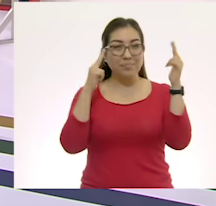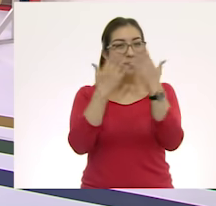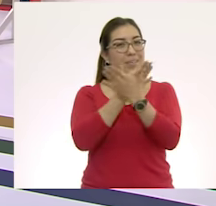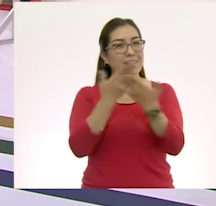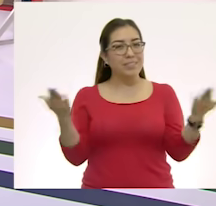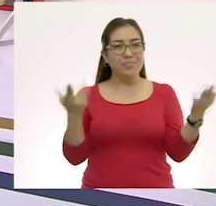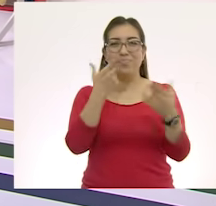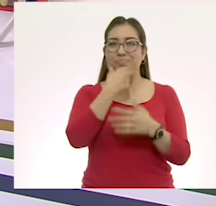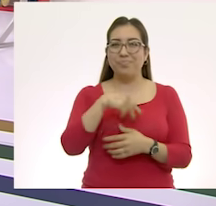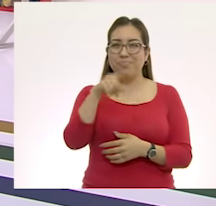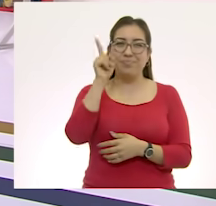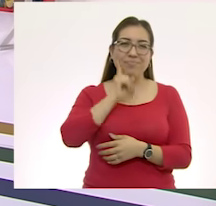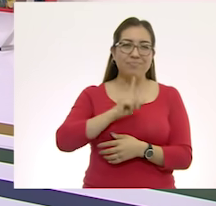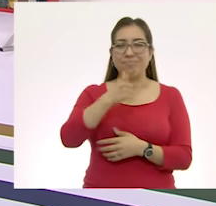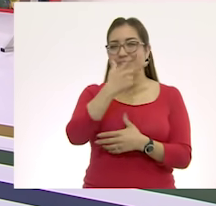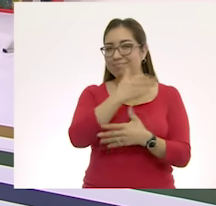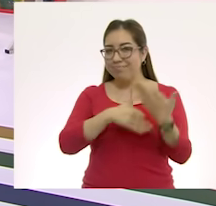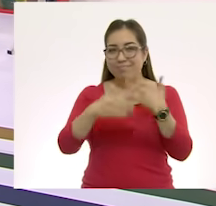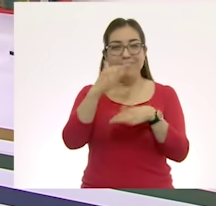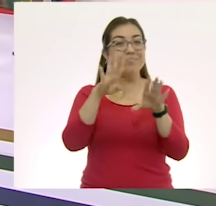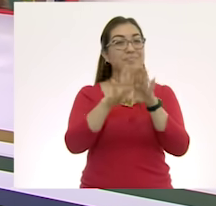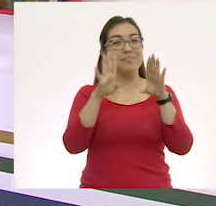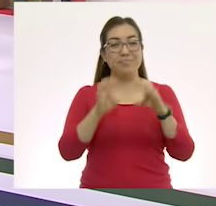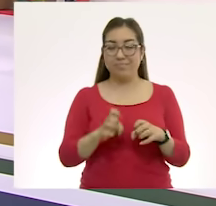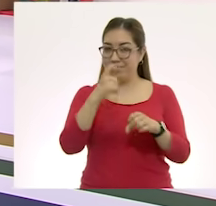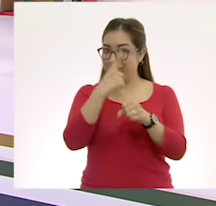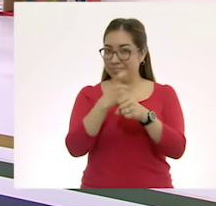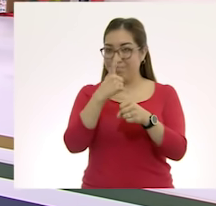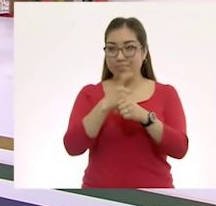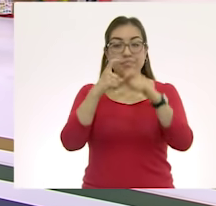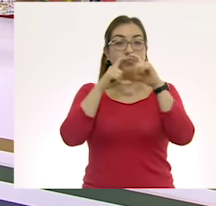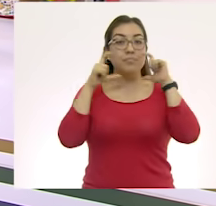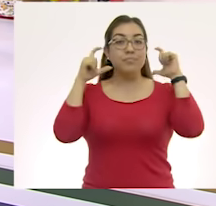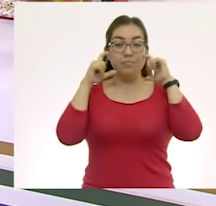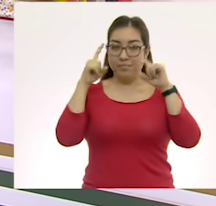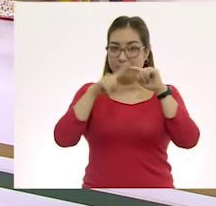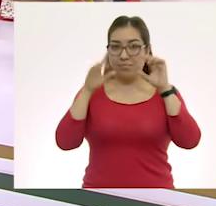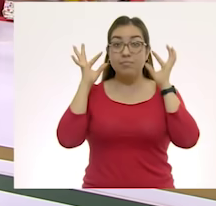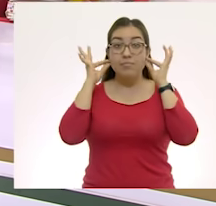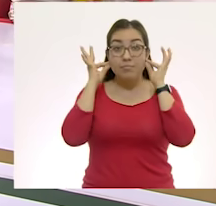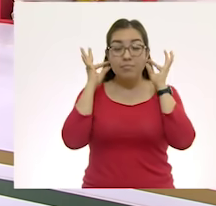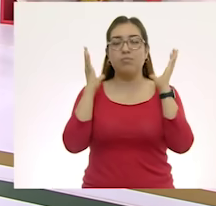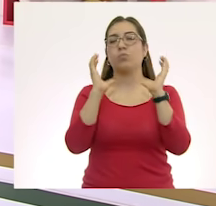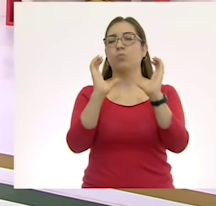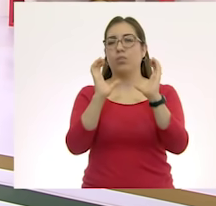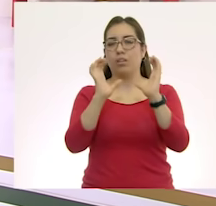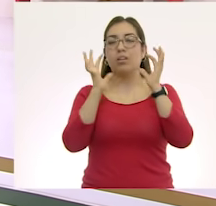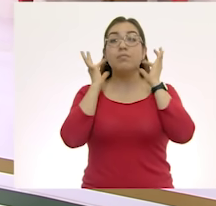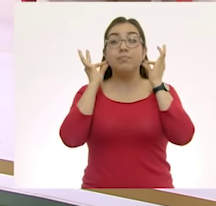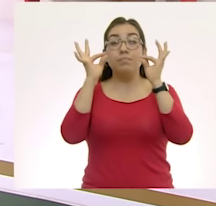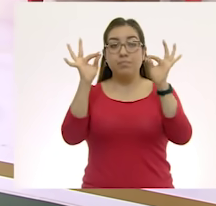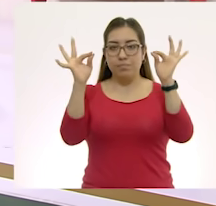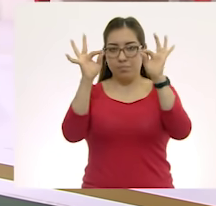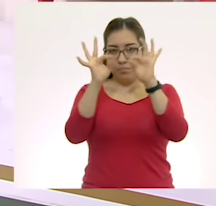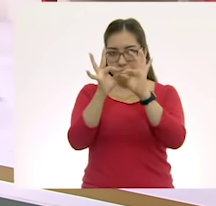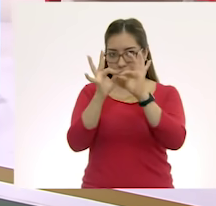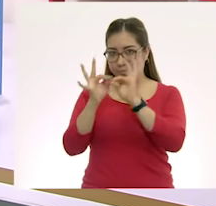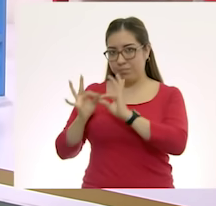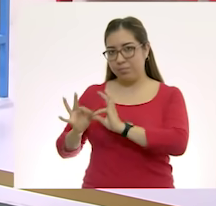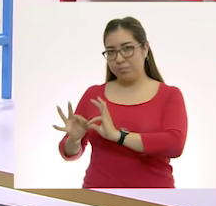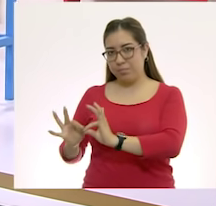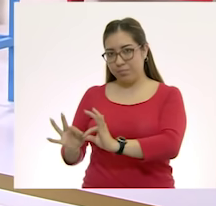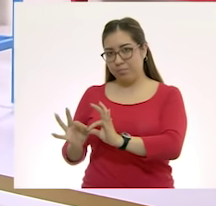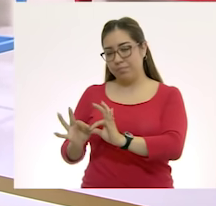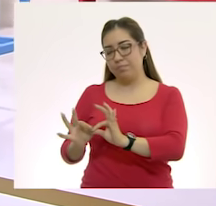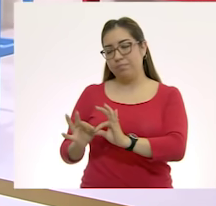todas y todos, ¿cómo están? Antes que nada, me voy a quitar mi cubrebocas. Te recuerdo tomarlo de los extremos y cerrarlo por la orilla para que no se